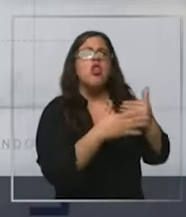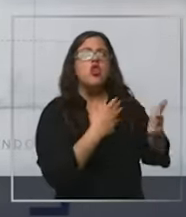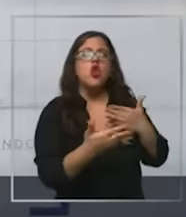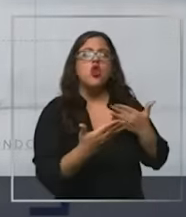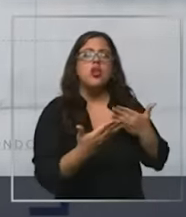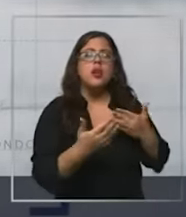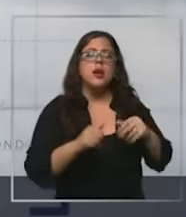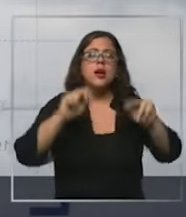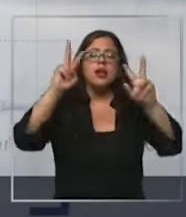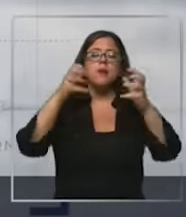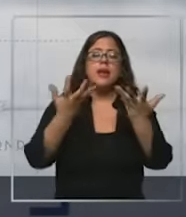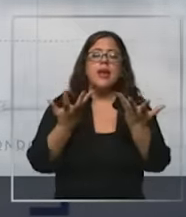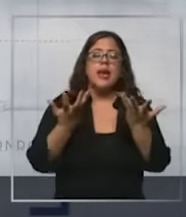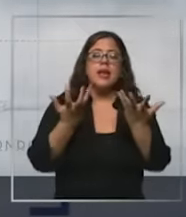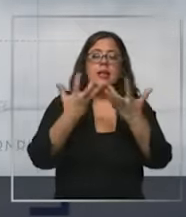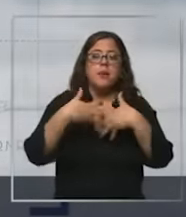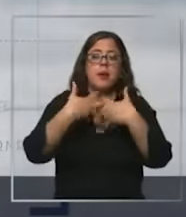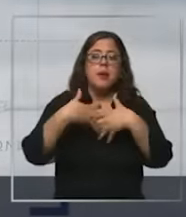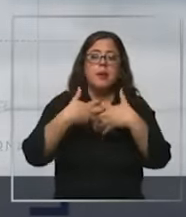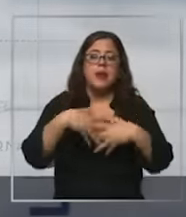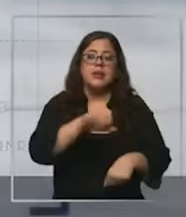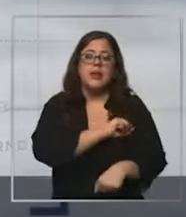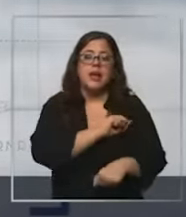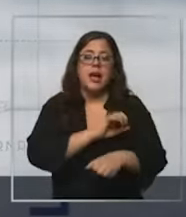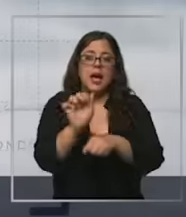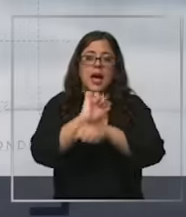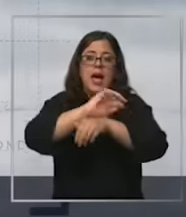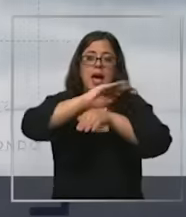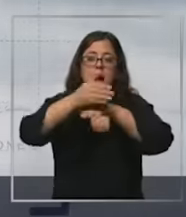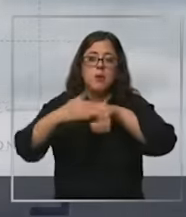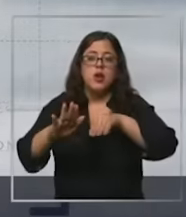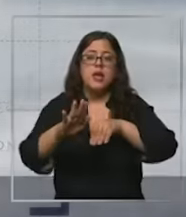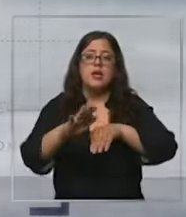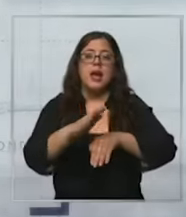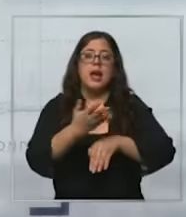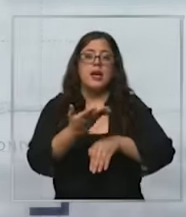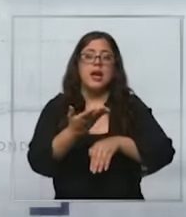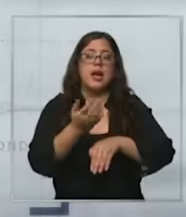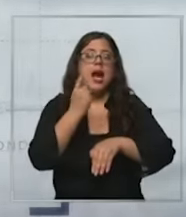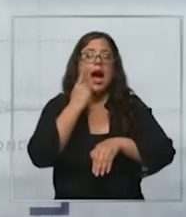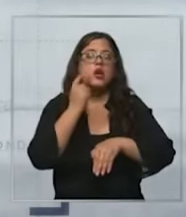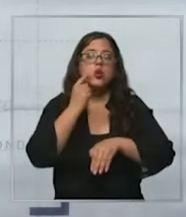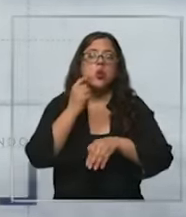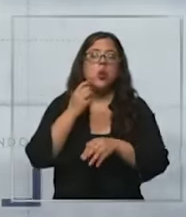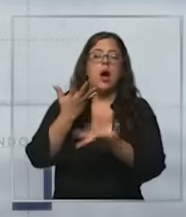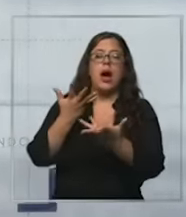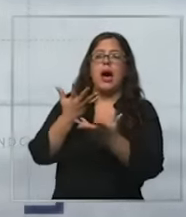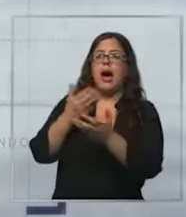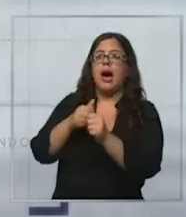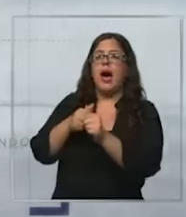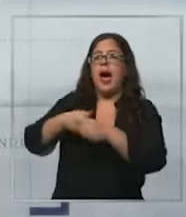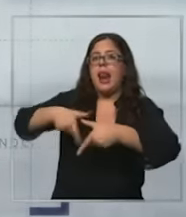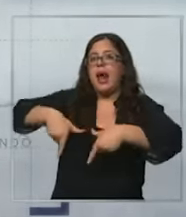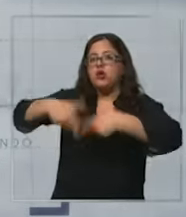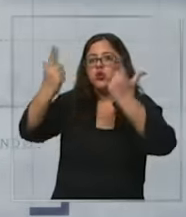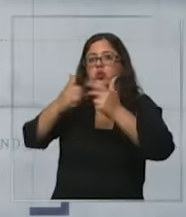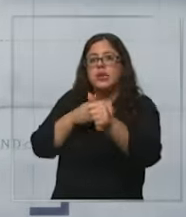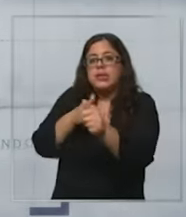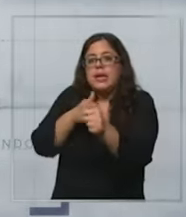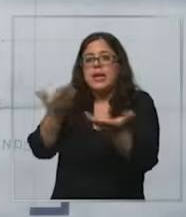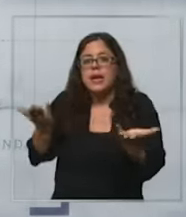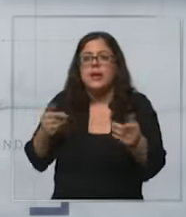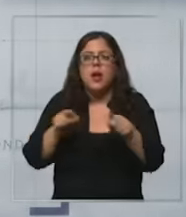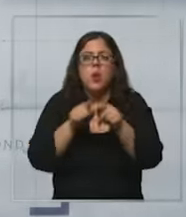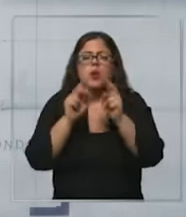revisión técnica de Santiago, Quinta Normal, a la camioneta azul. Ah, la chica, no se quita, pero más. Seguimientos y escuchas demostraron viajes a